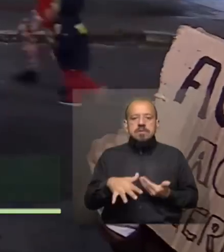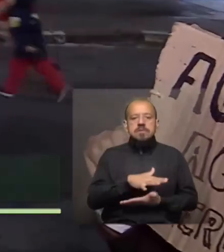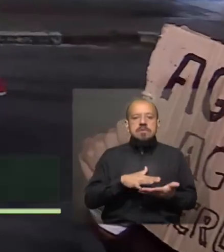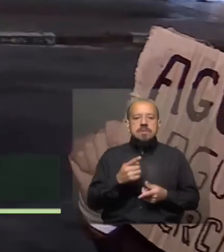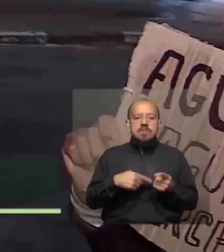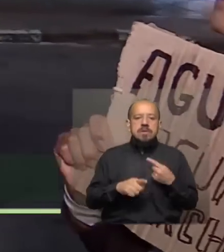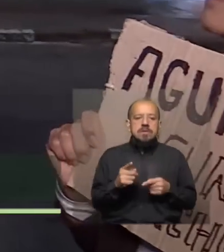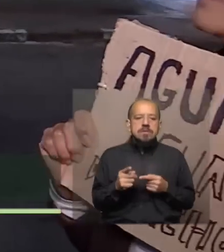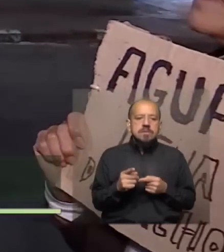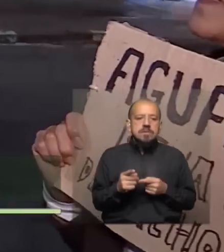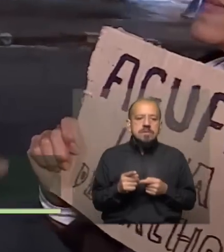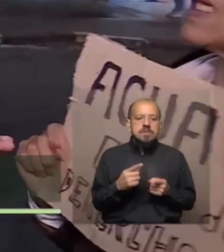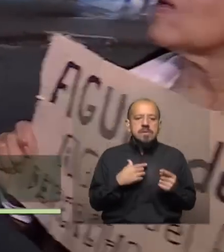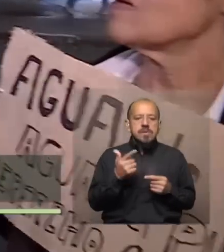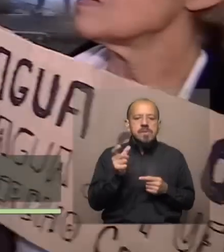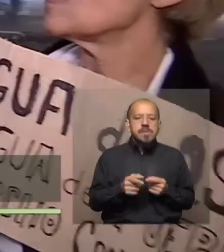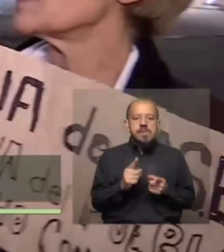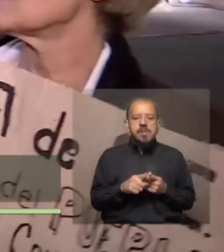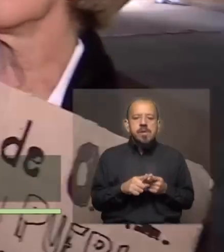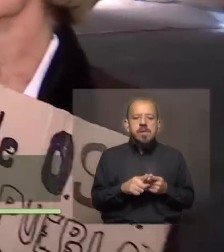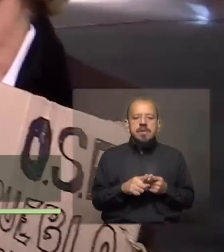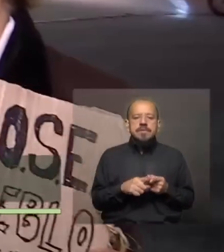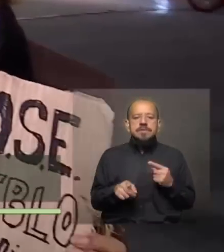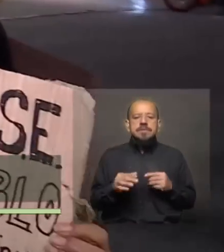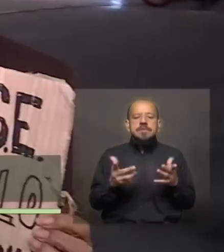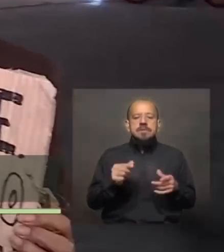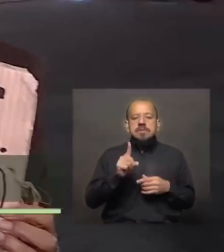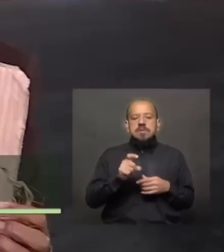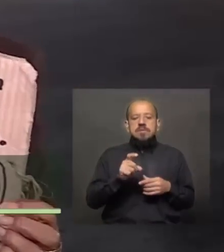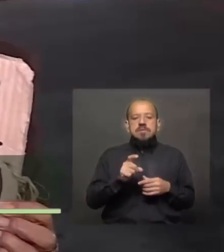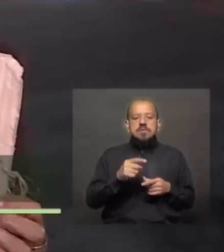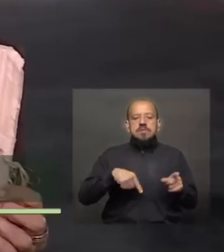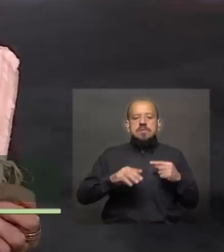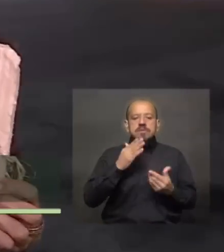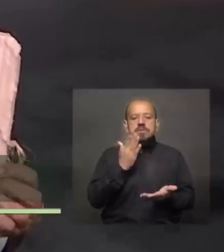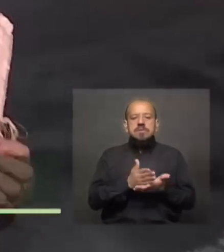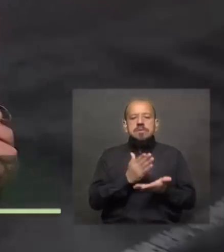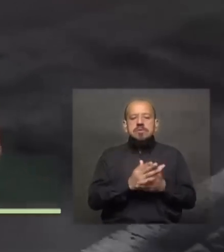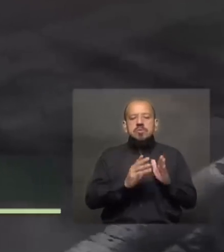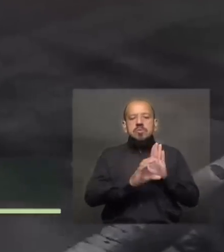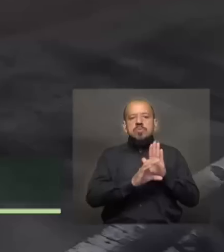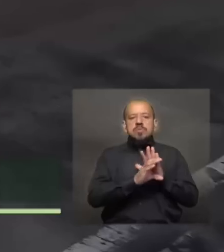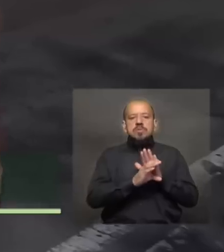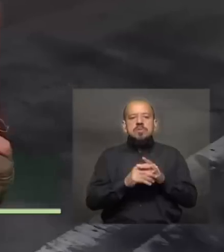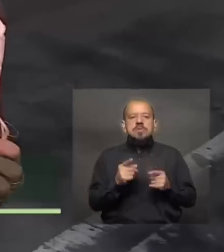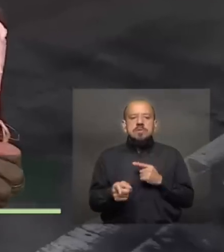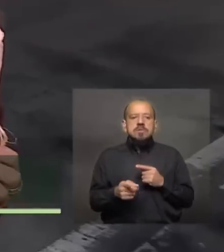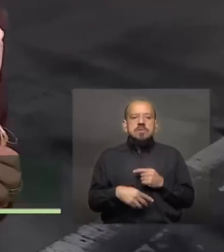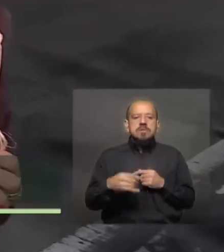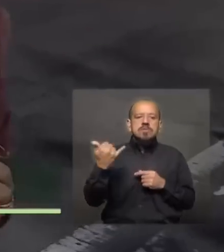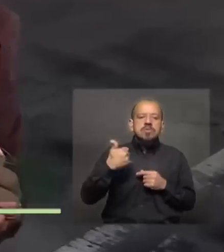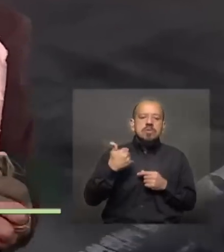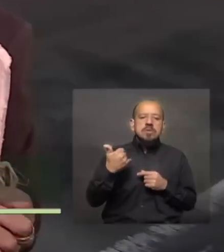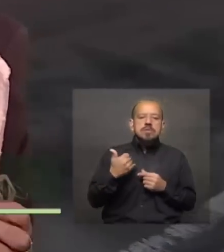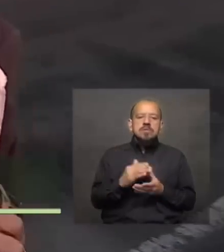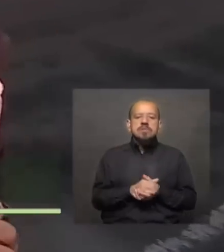aquí pero bueno una una vecina se vino con este cartel agua de oce agua del pueblo derecho constitucional Bueno grety contanos un poco qué